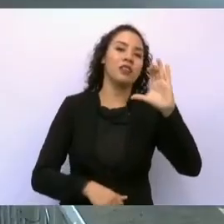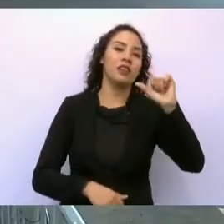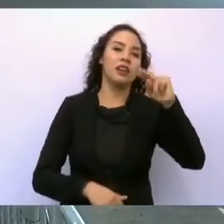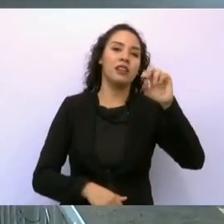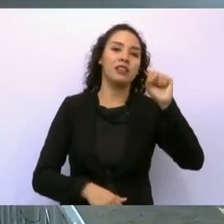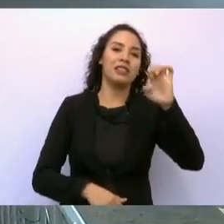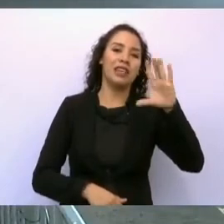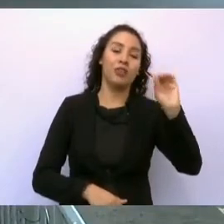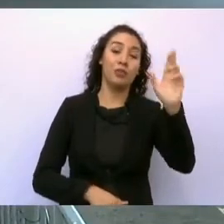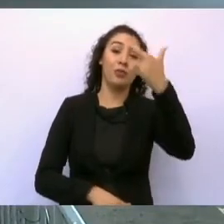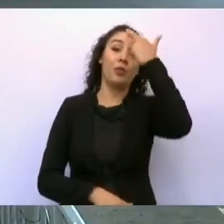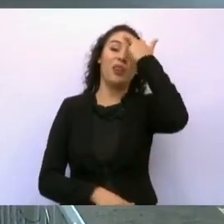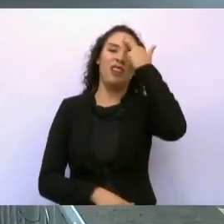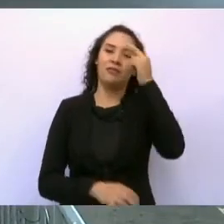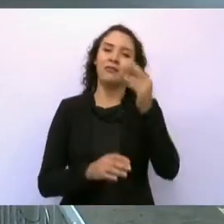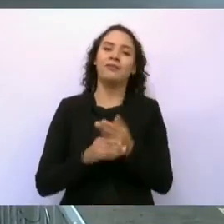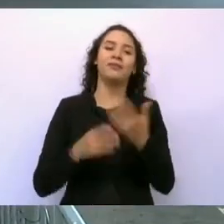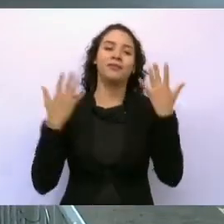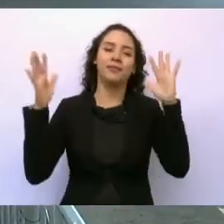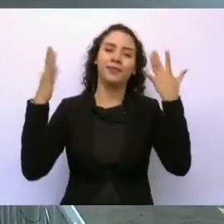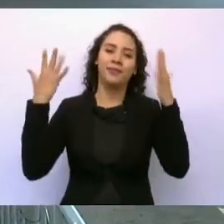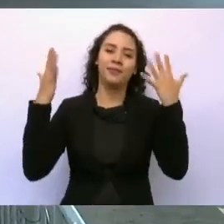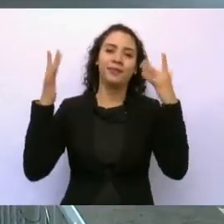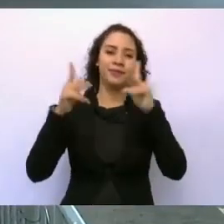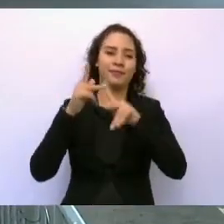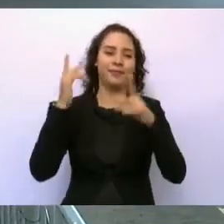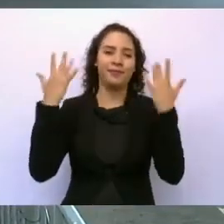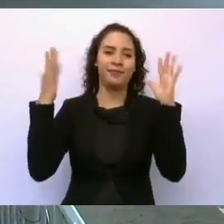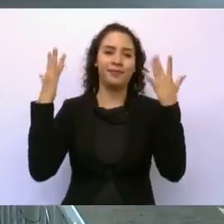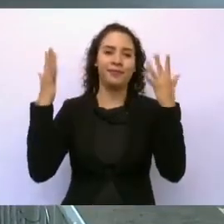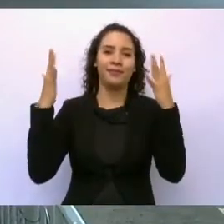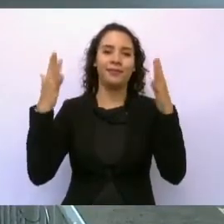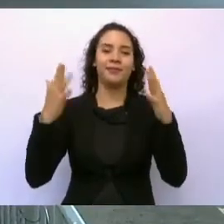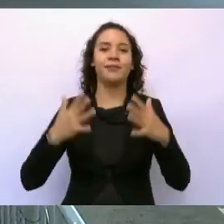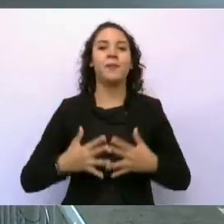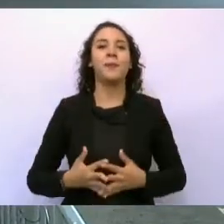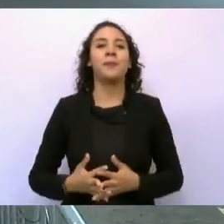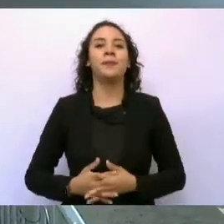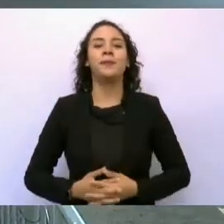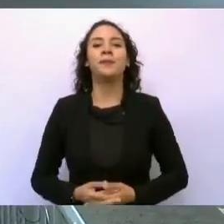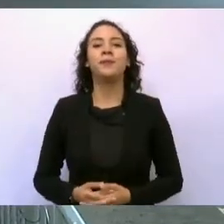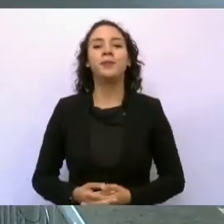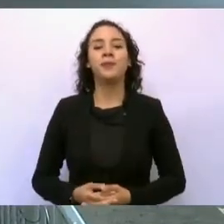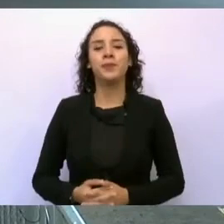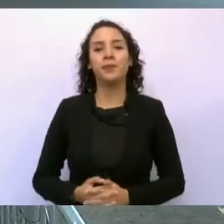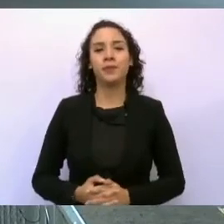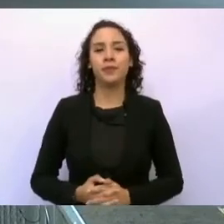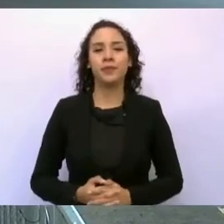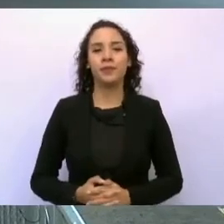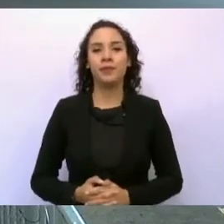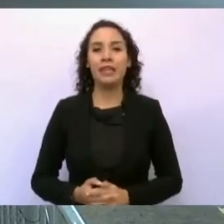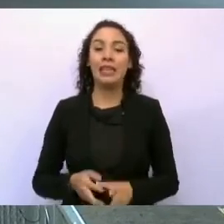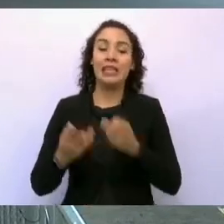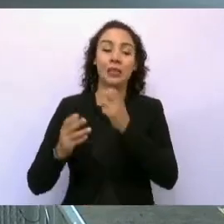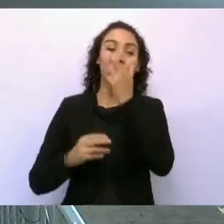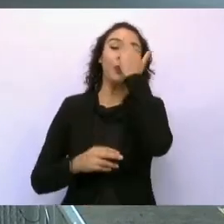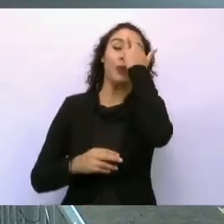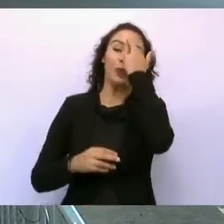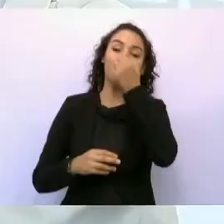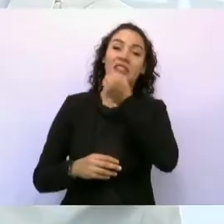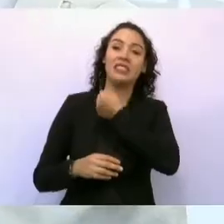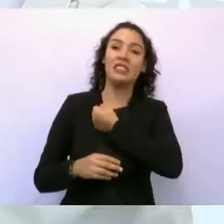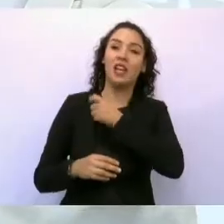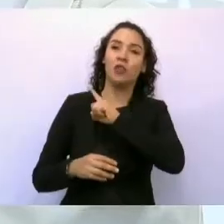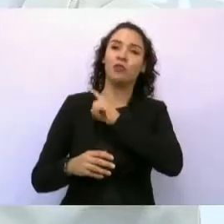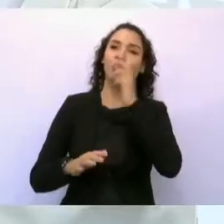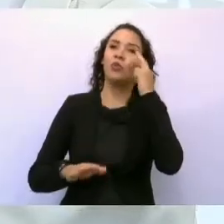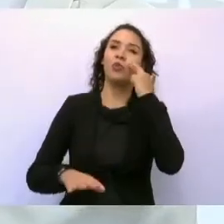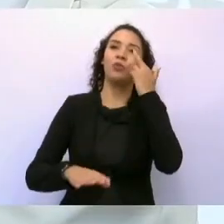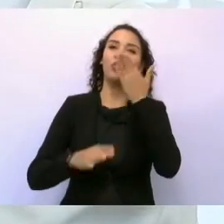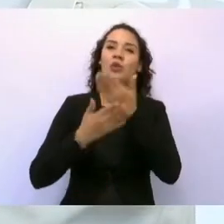en